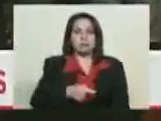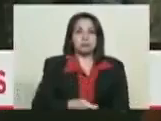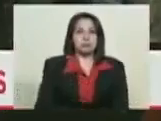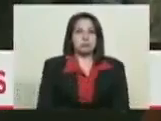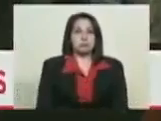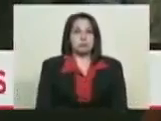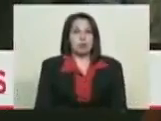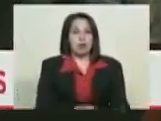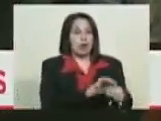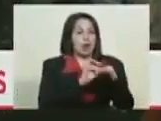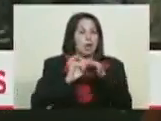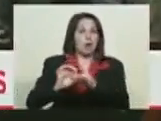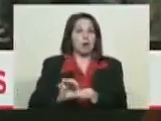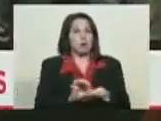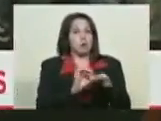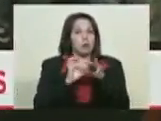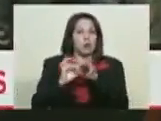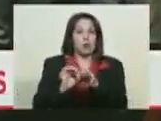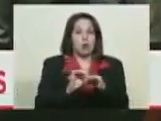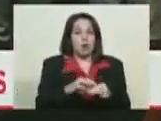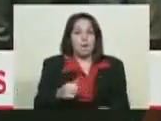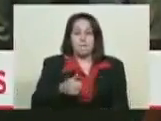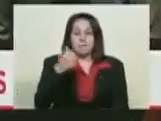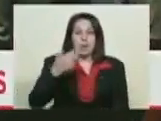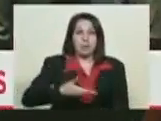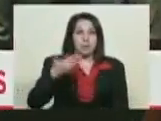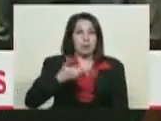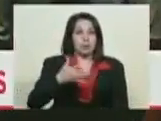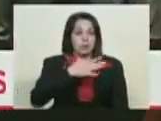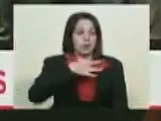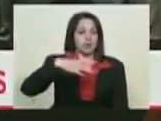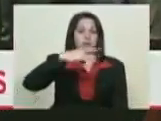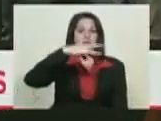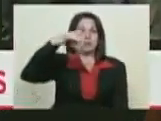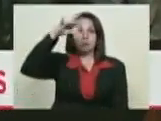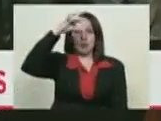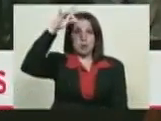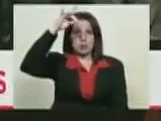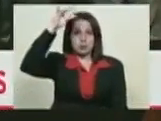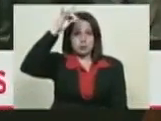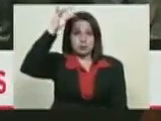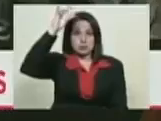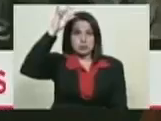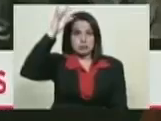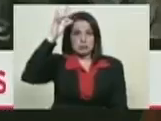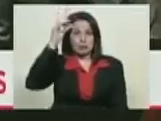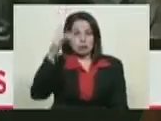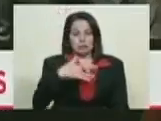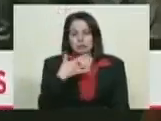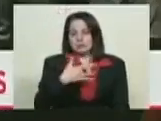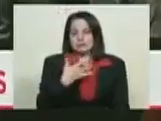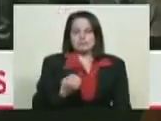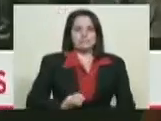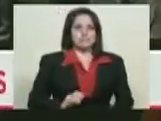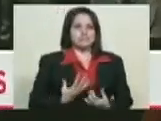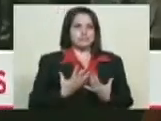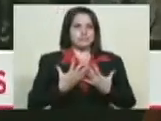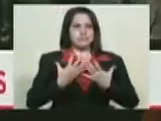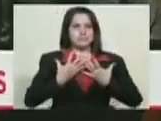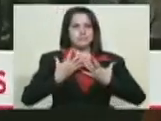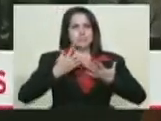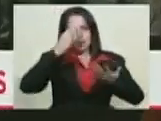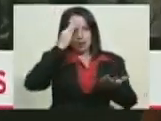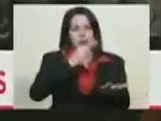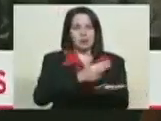La unión más importante es la espiritual, la de los sentimientos, compadre, la